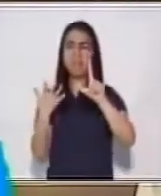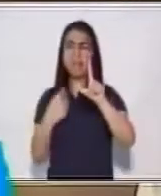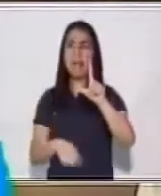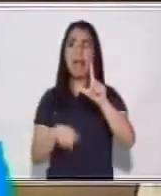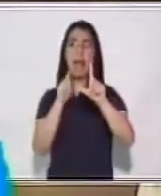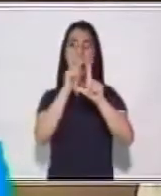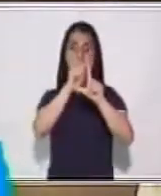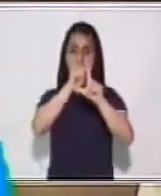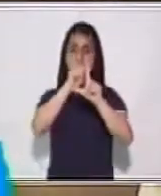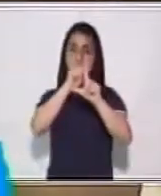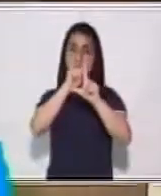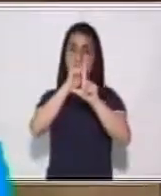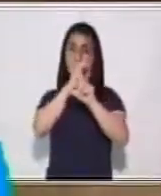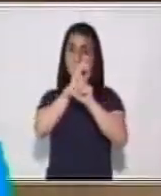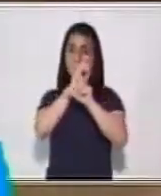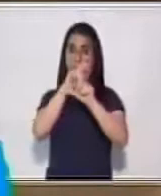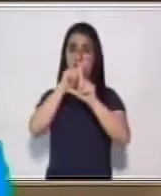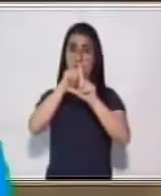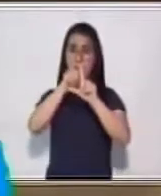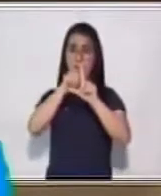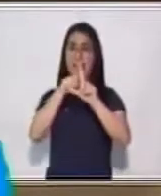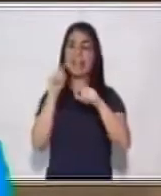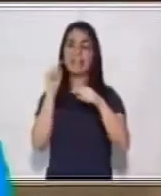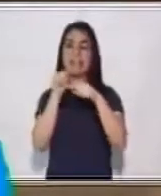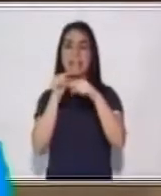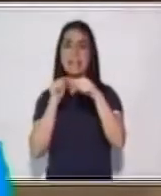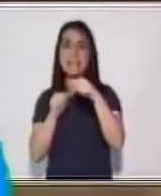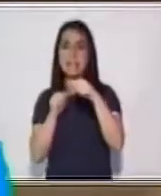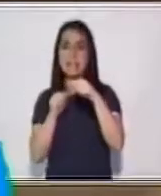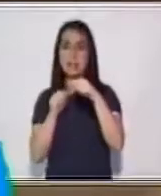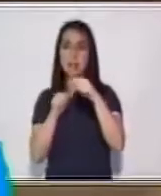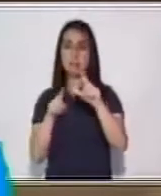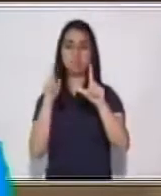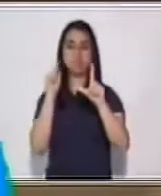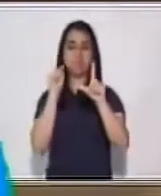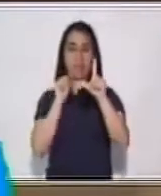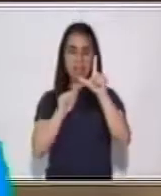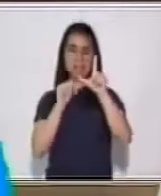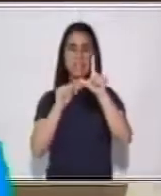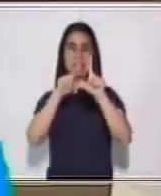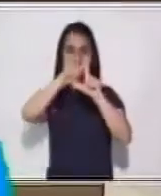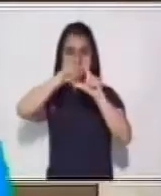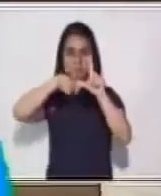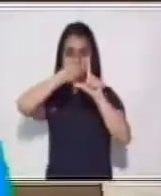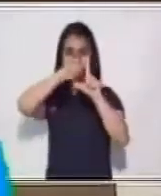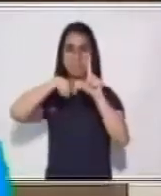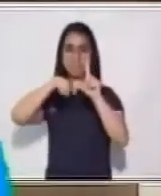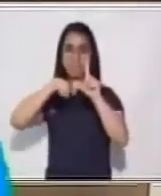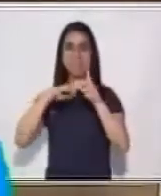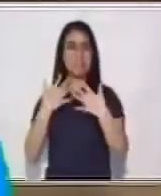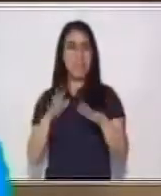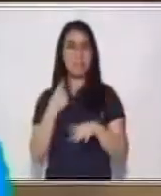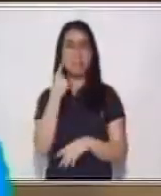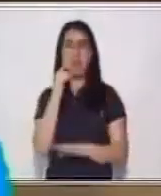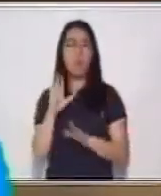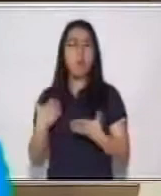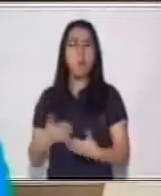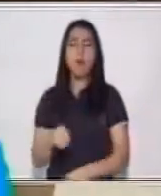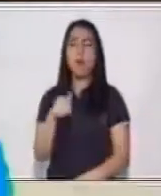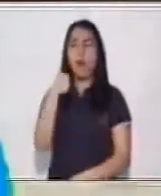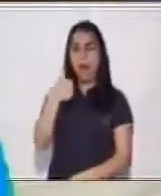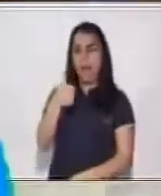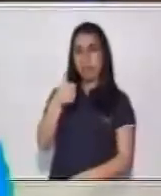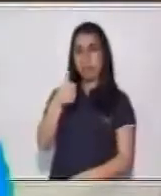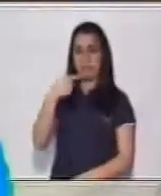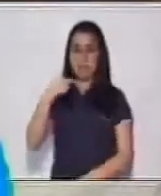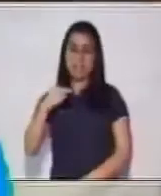dividido B. ¿Sí? Ok. Ya que hemos activado nuestros conocimientos previos, vamos